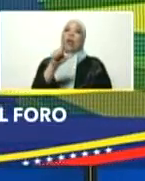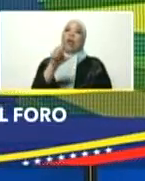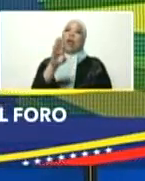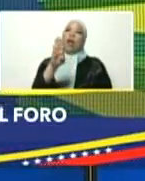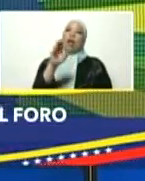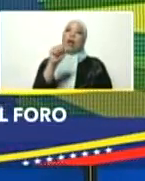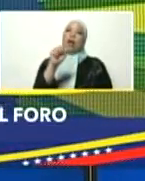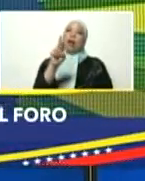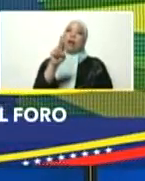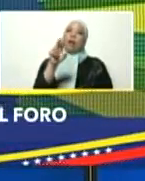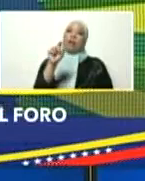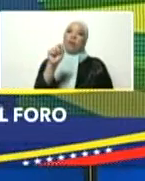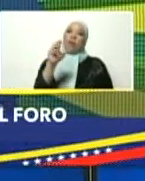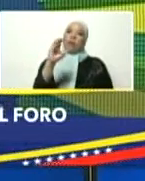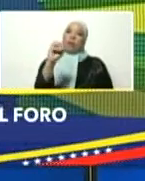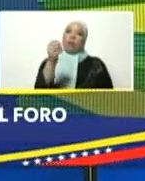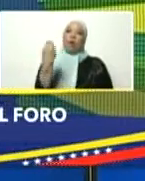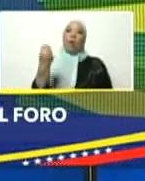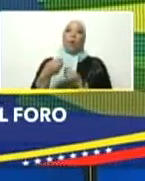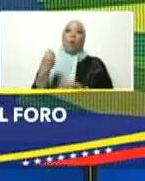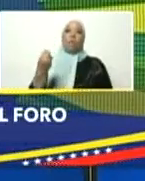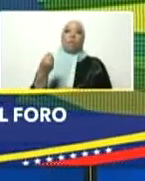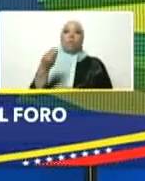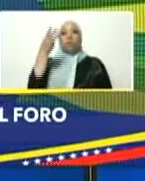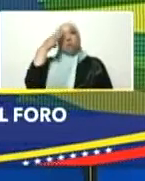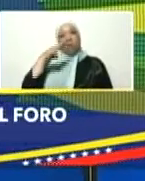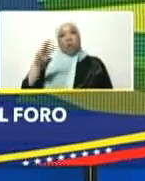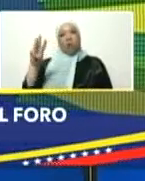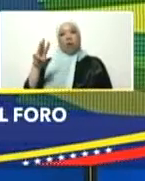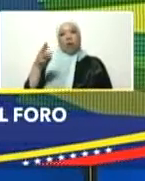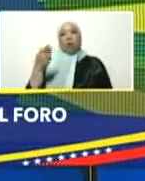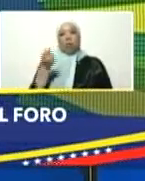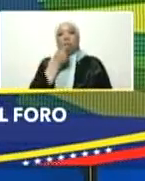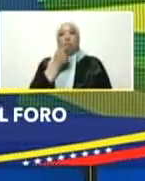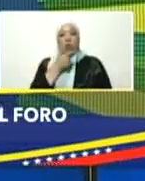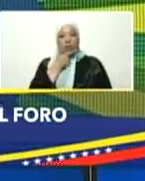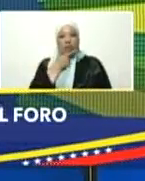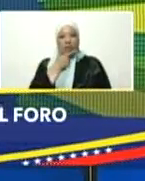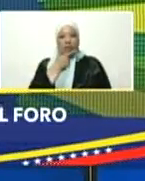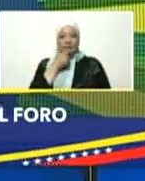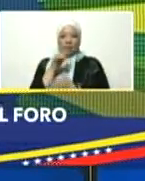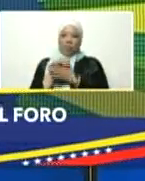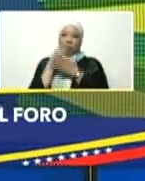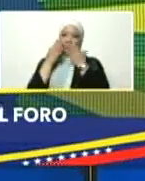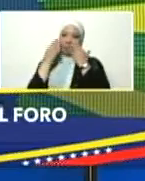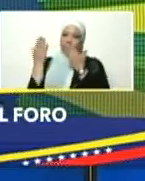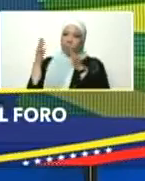México, cómo está México lindo y querido. Compañero Alberto.